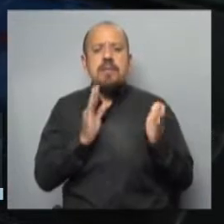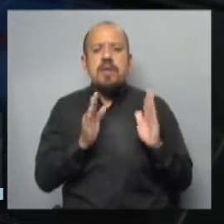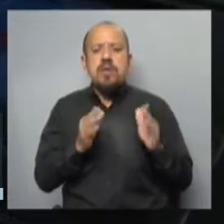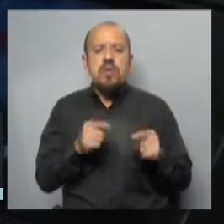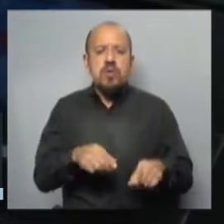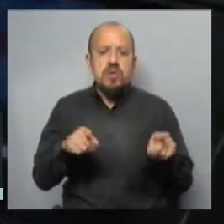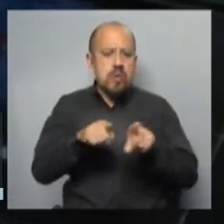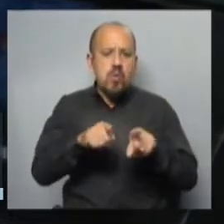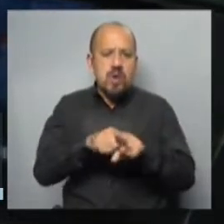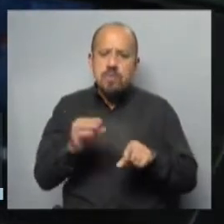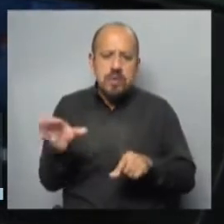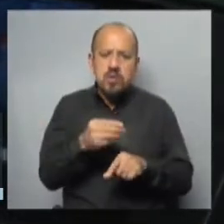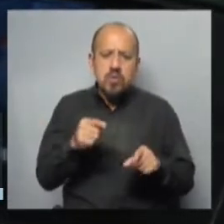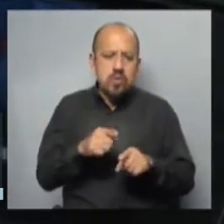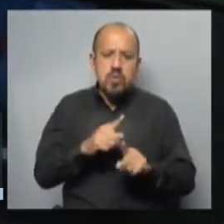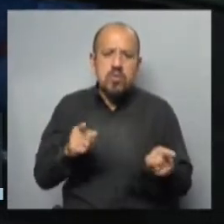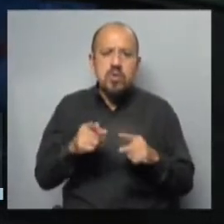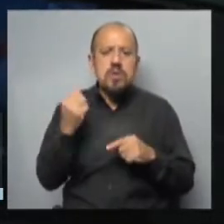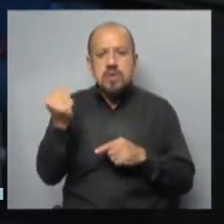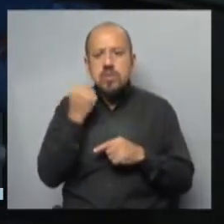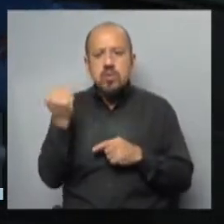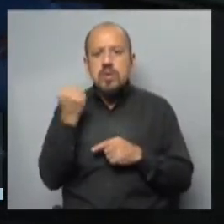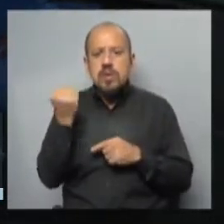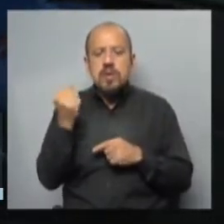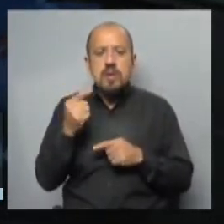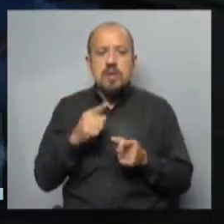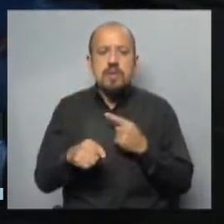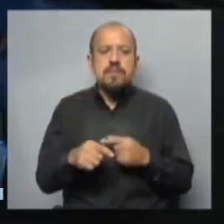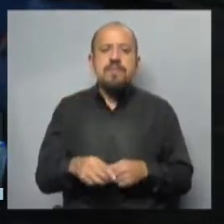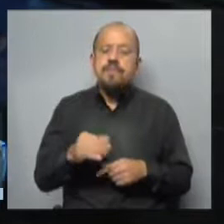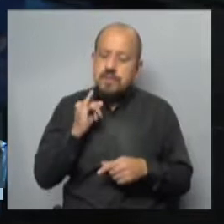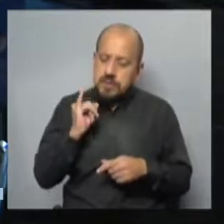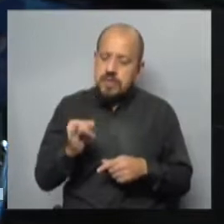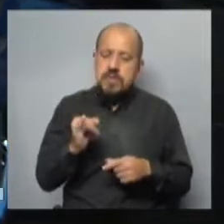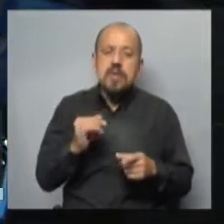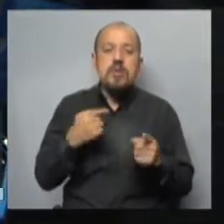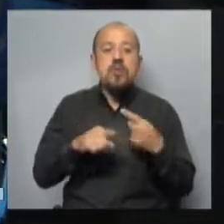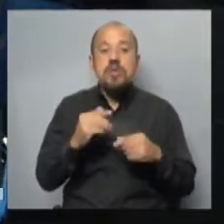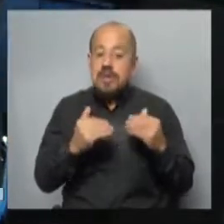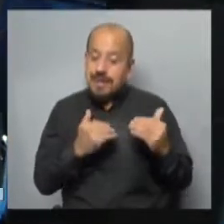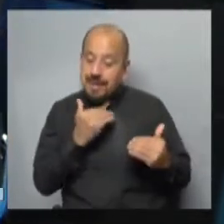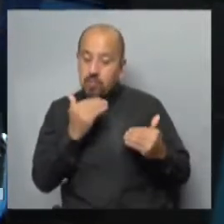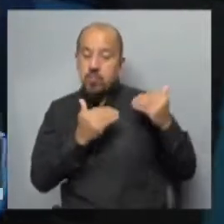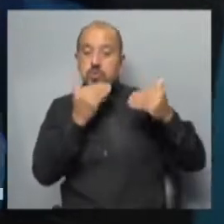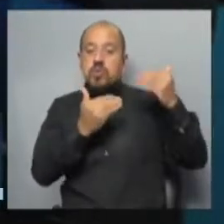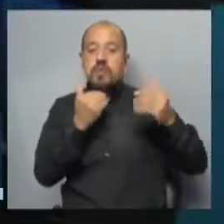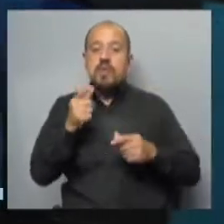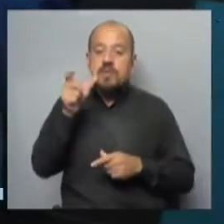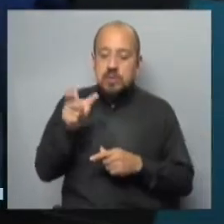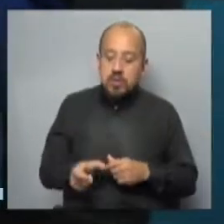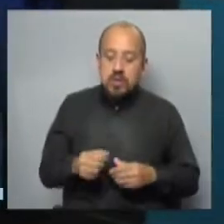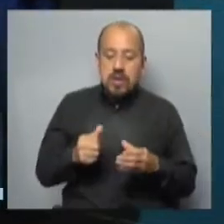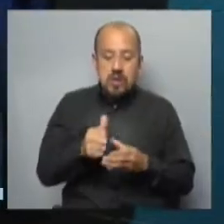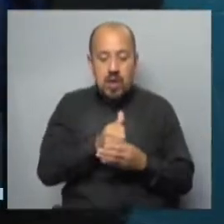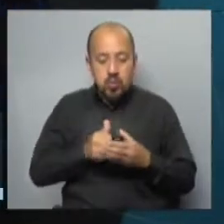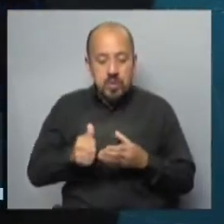para todo lo que usted es a partir de eso es importante el diagnóstico precoz también exactamente y la evolución de la persona con autismo porque no